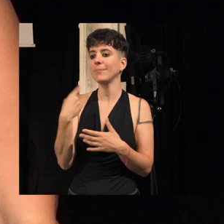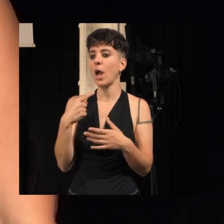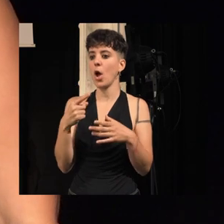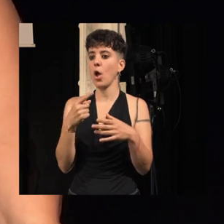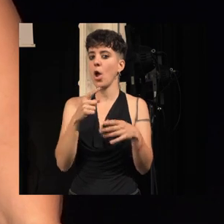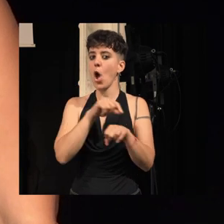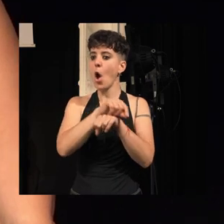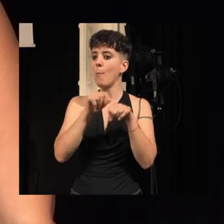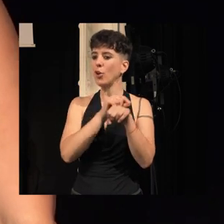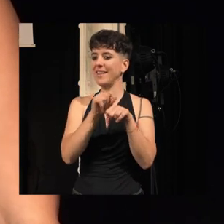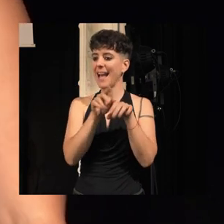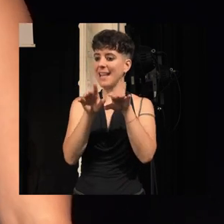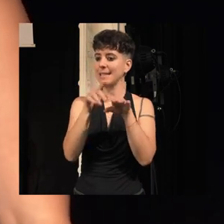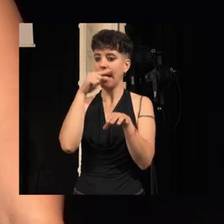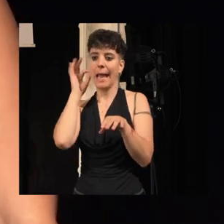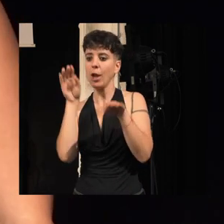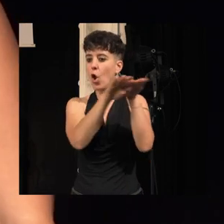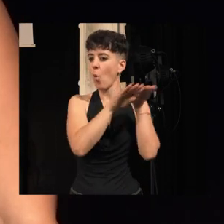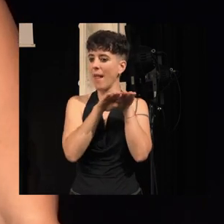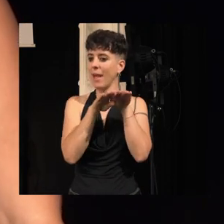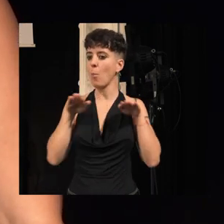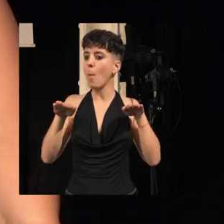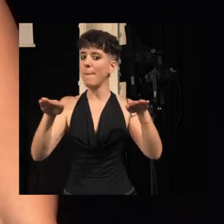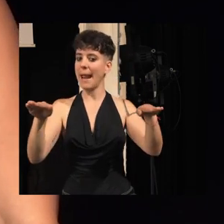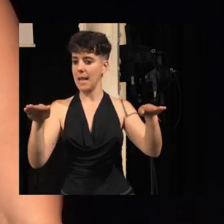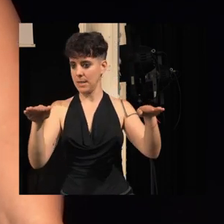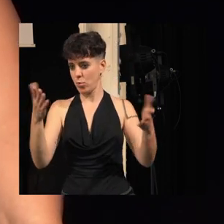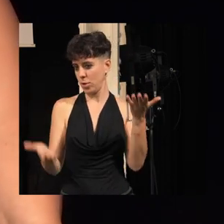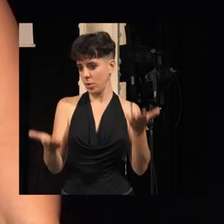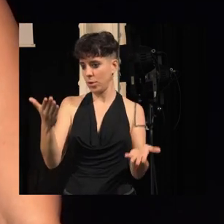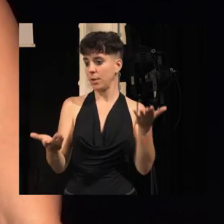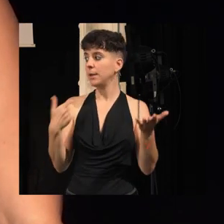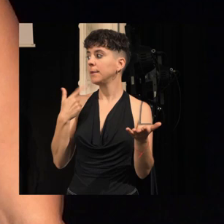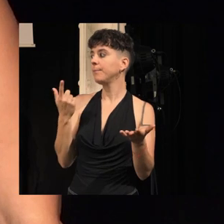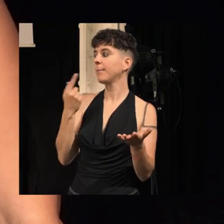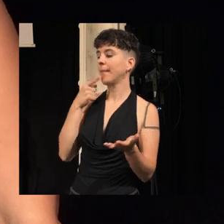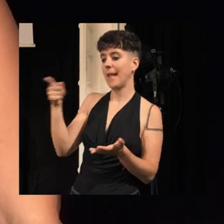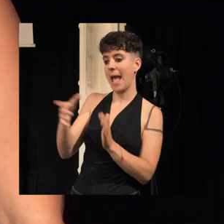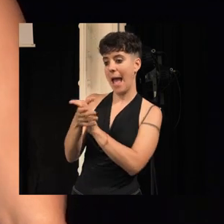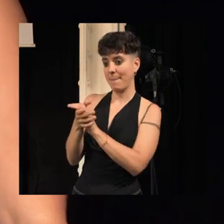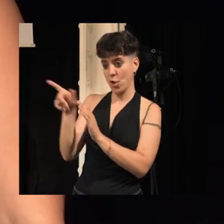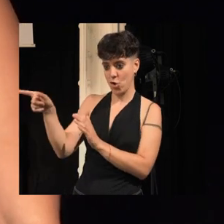género. Y para ello quiero citar también a otro amigo, a Miquel Vicé, en parte la persona responsable de este